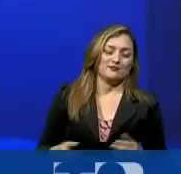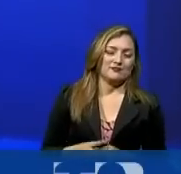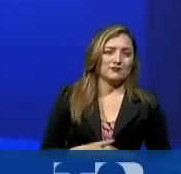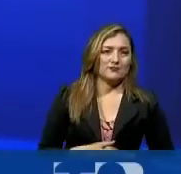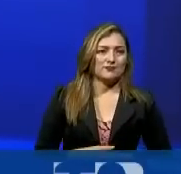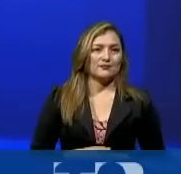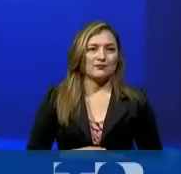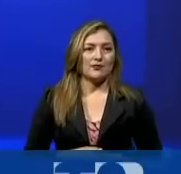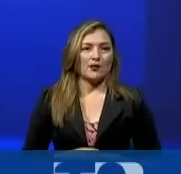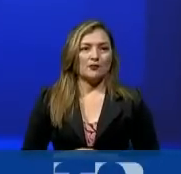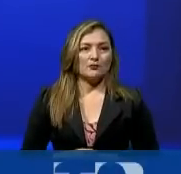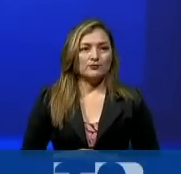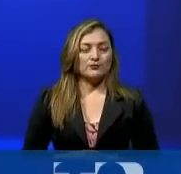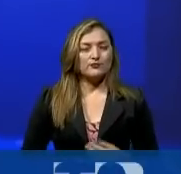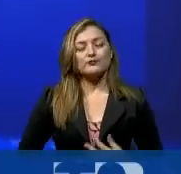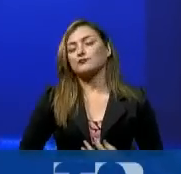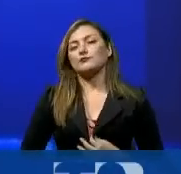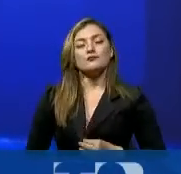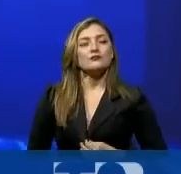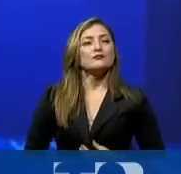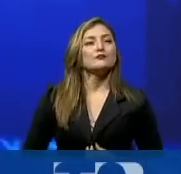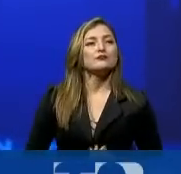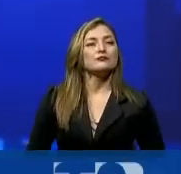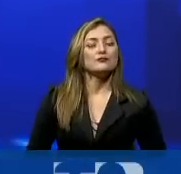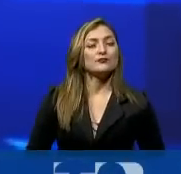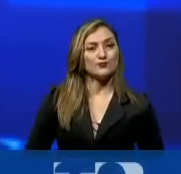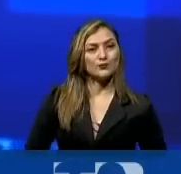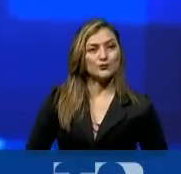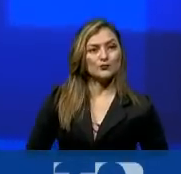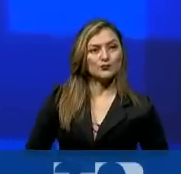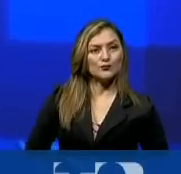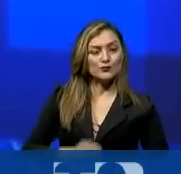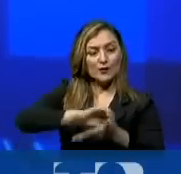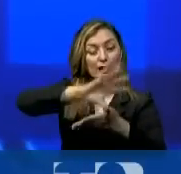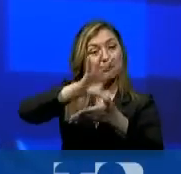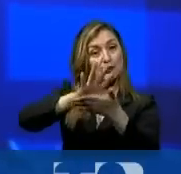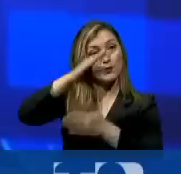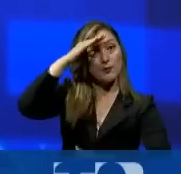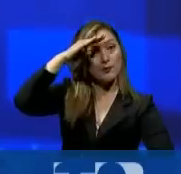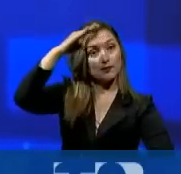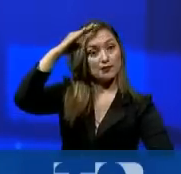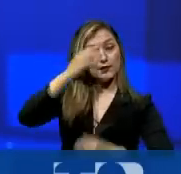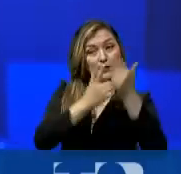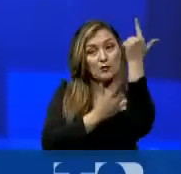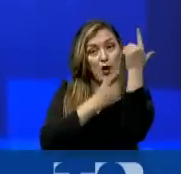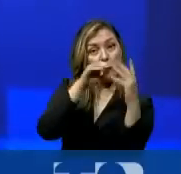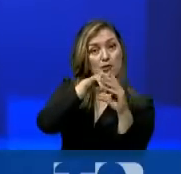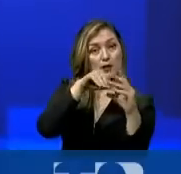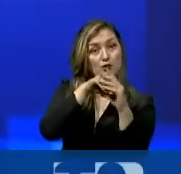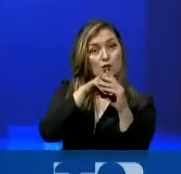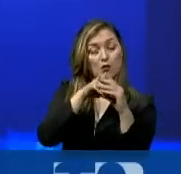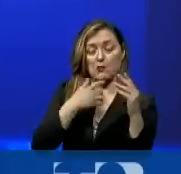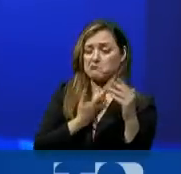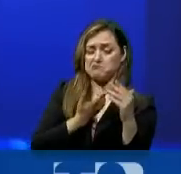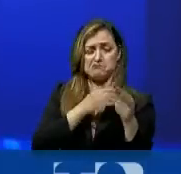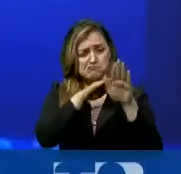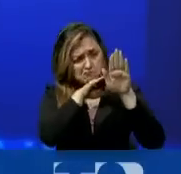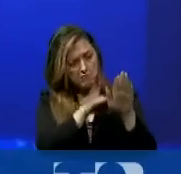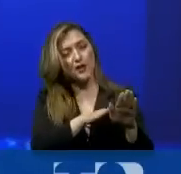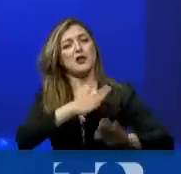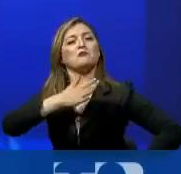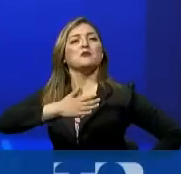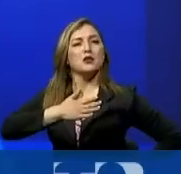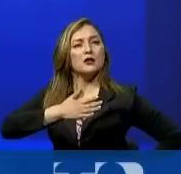ese punto de vista, inmediatamente que se dieron los hechos, incluso la escolta legislativa se puso a órdenes del nuevo presidente de la Asamblea Nacional y toda